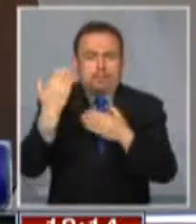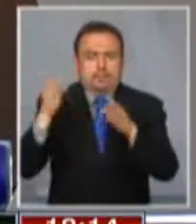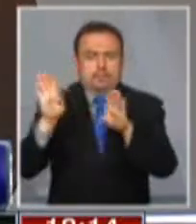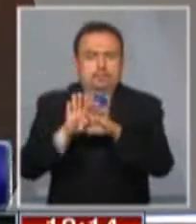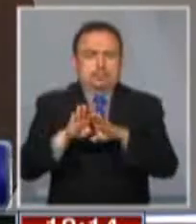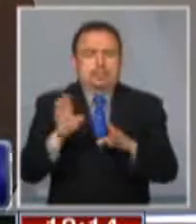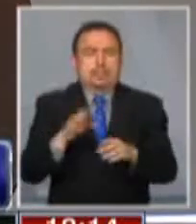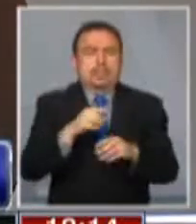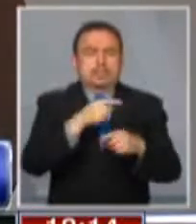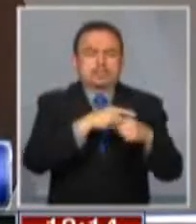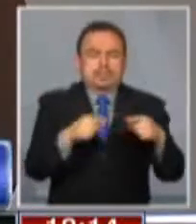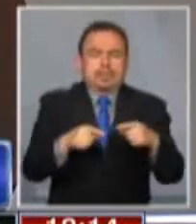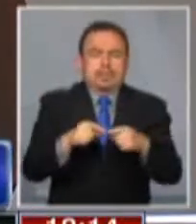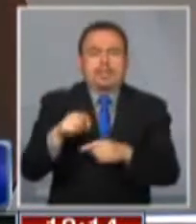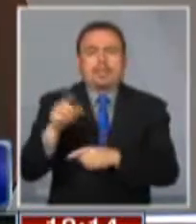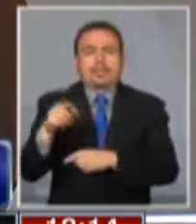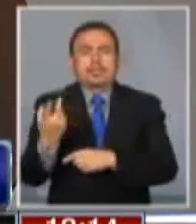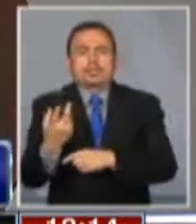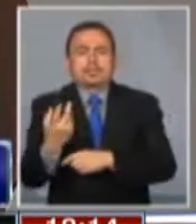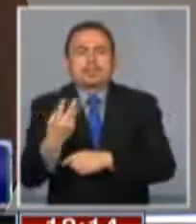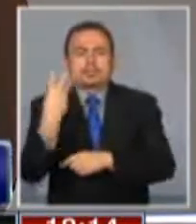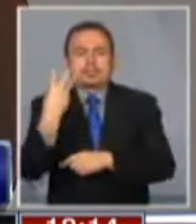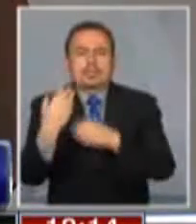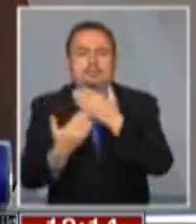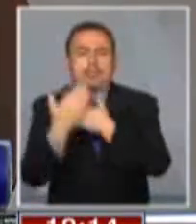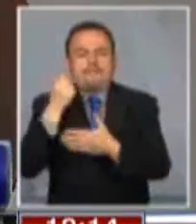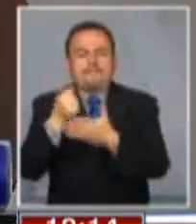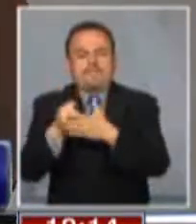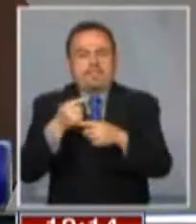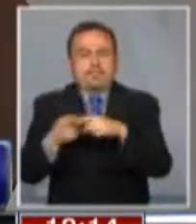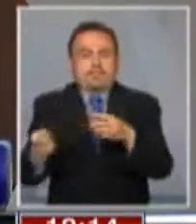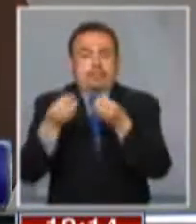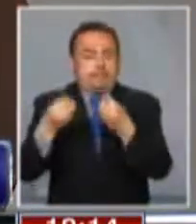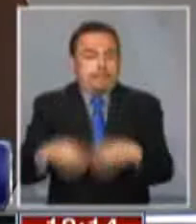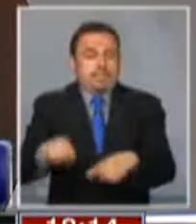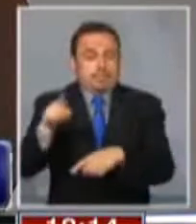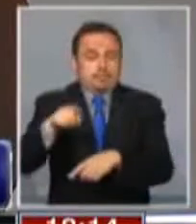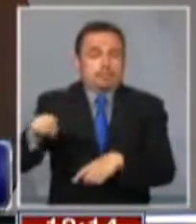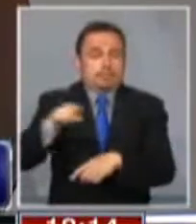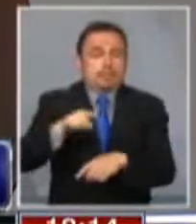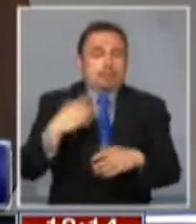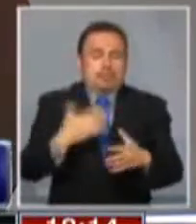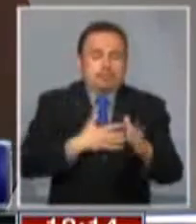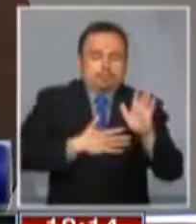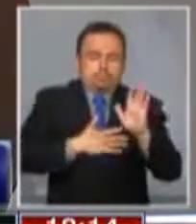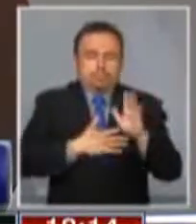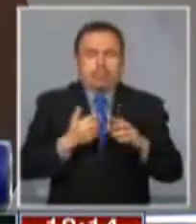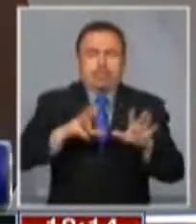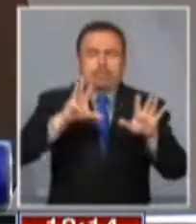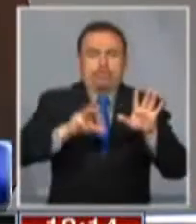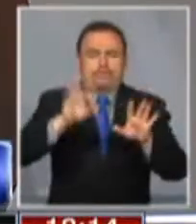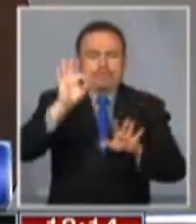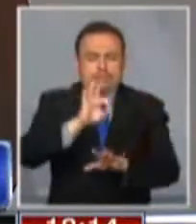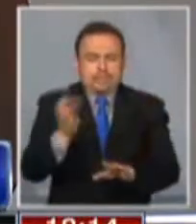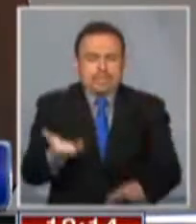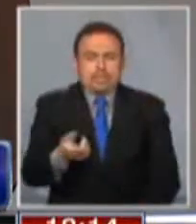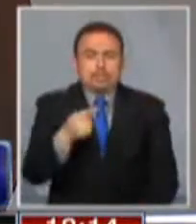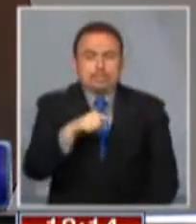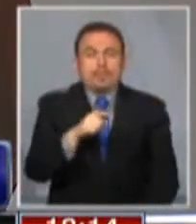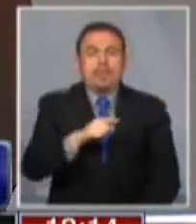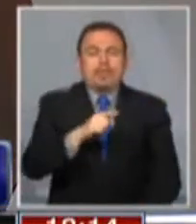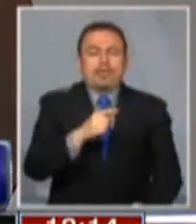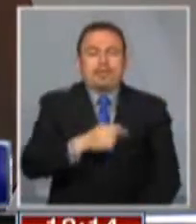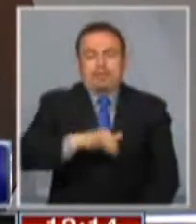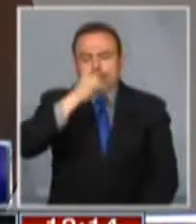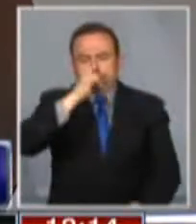la mañana cuando la gente llega a la 1 de la mañana. Entonces, es cierto que han tenido pérdidas de un 90%. Las botillerías también, es cierto, las cifras que ha dado